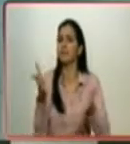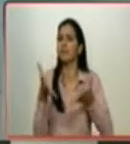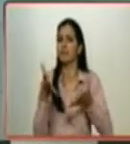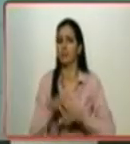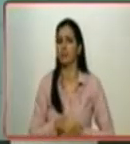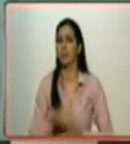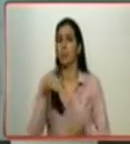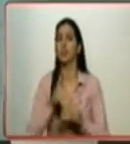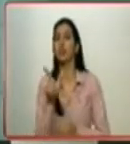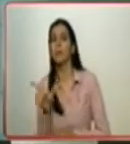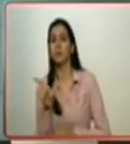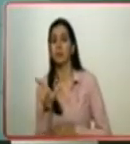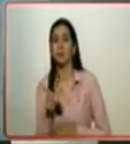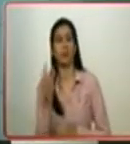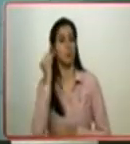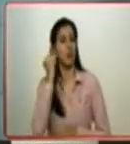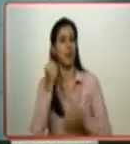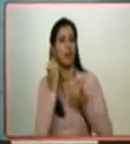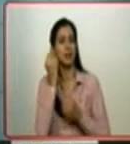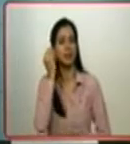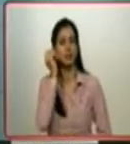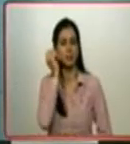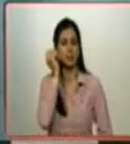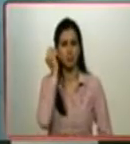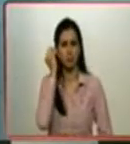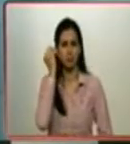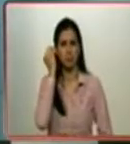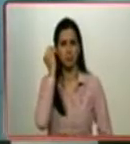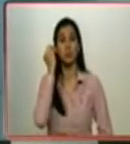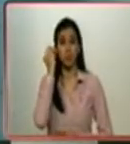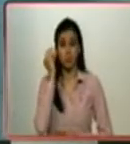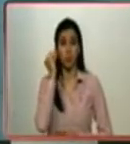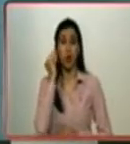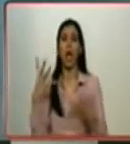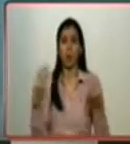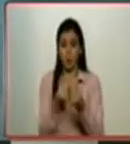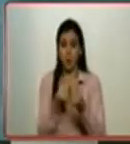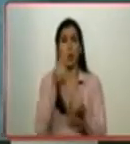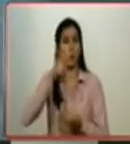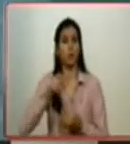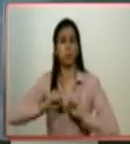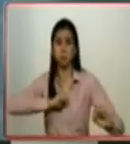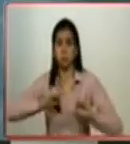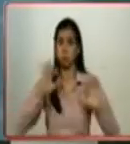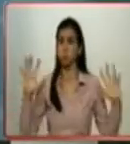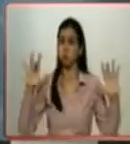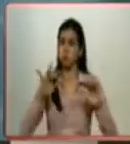del PSUV de este domingo. La candidata electa por el Circuito 2, Nauliud Rodríguez, acompañó al pueblo en esta gran